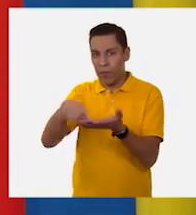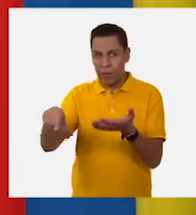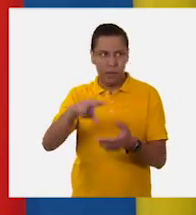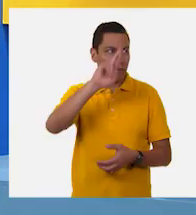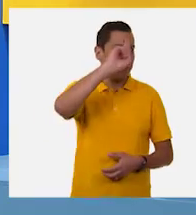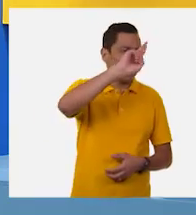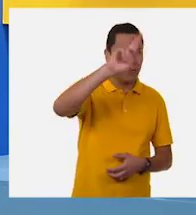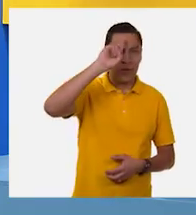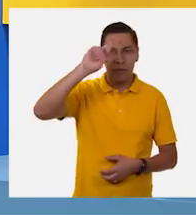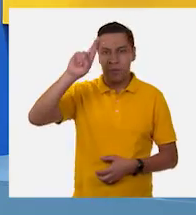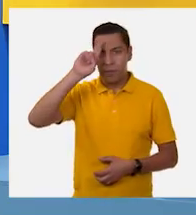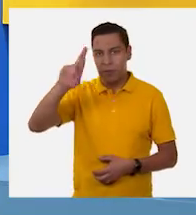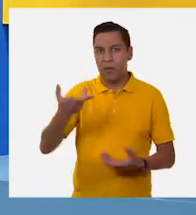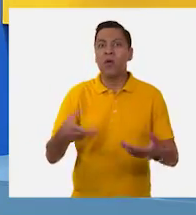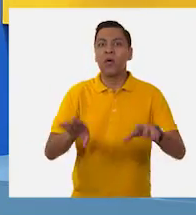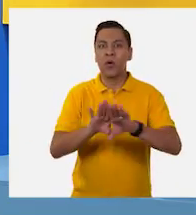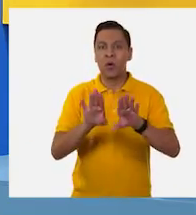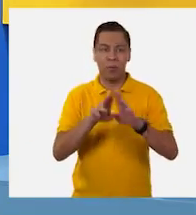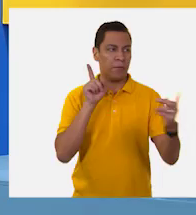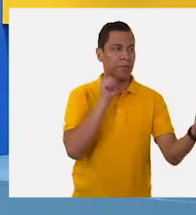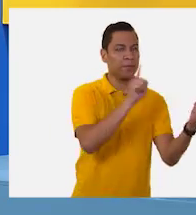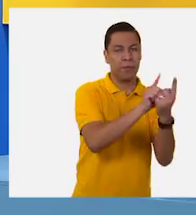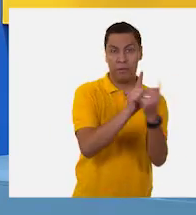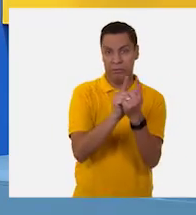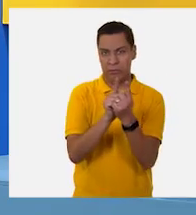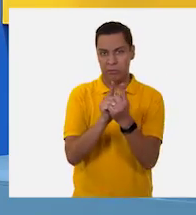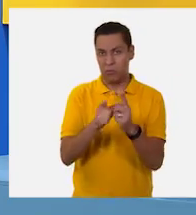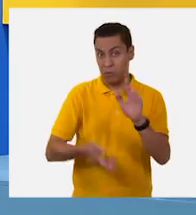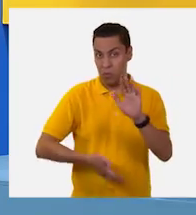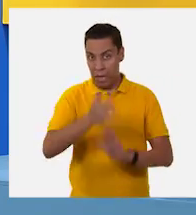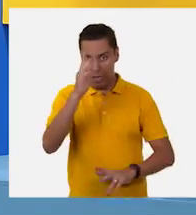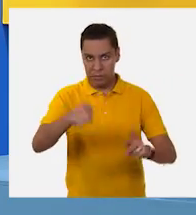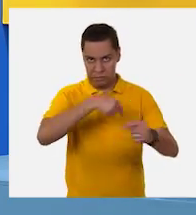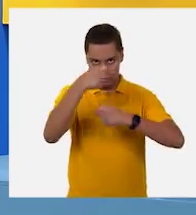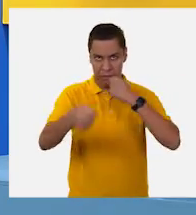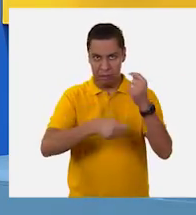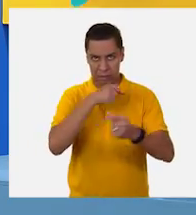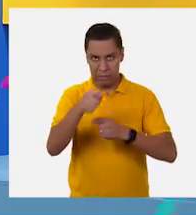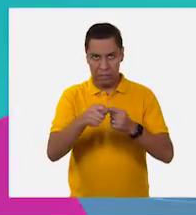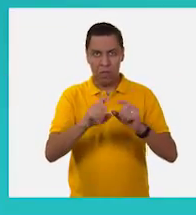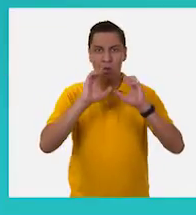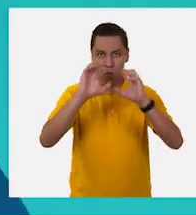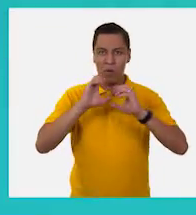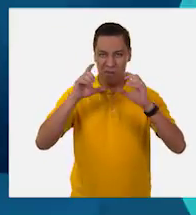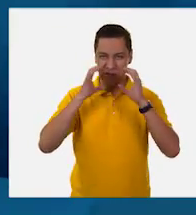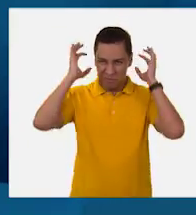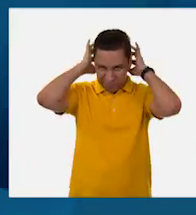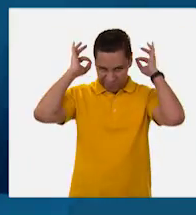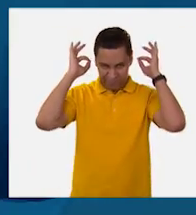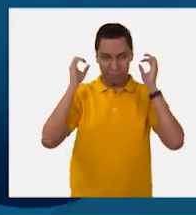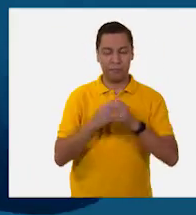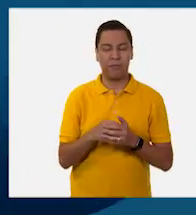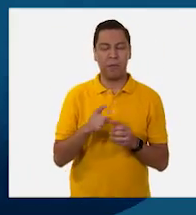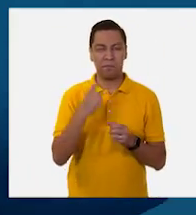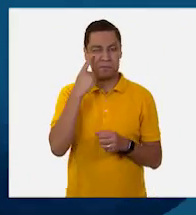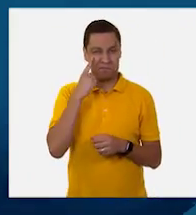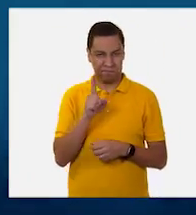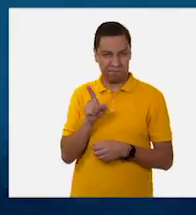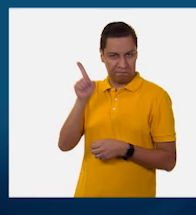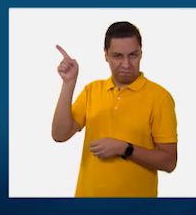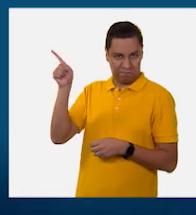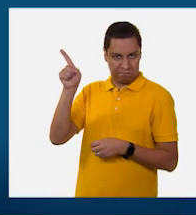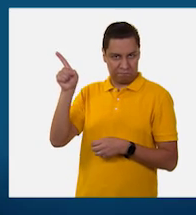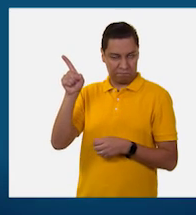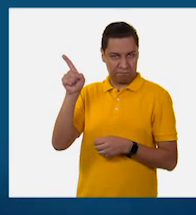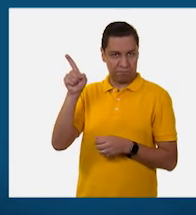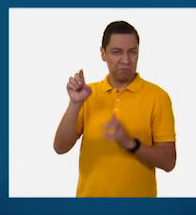salud, ¿eh? Bien, pues empecemos. Entonces, con el siguiente problema. Lorena quiere comprar un pantalón de